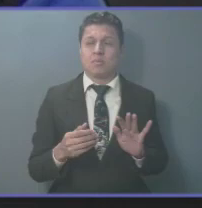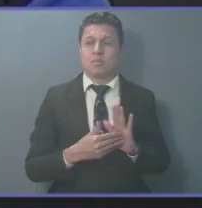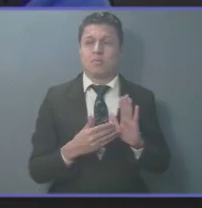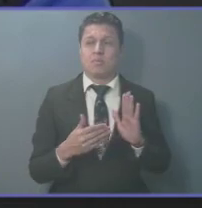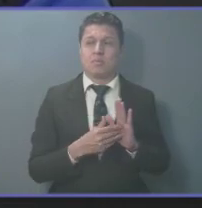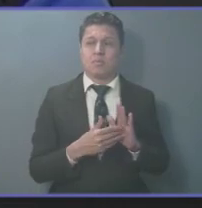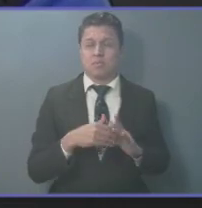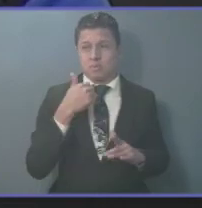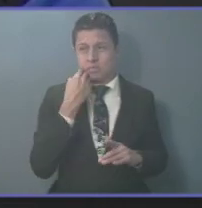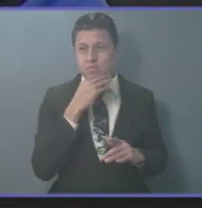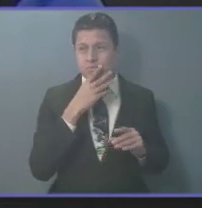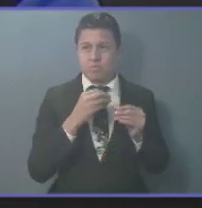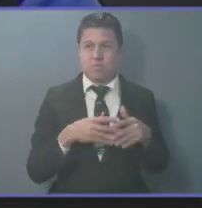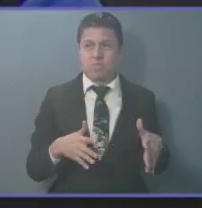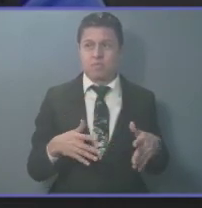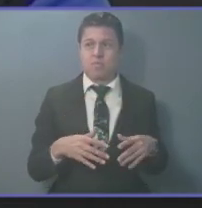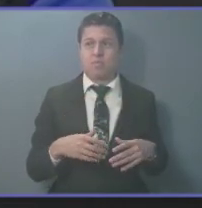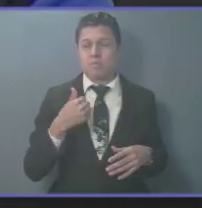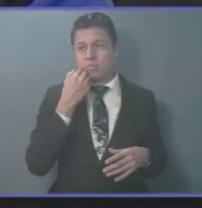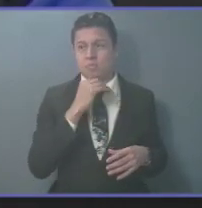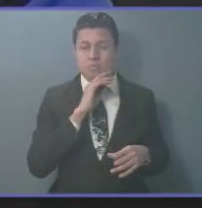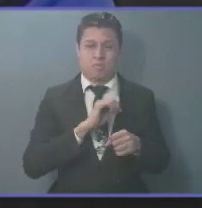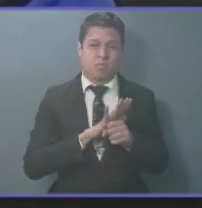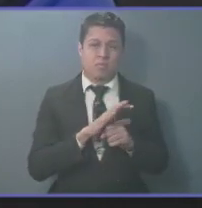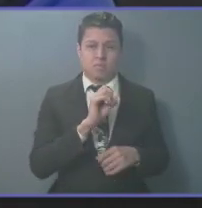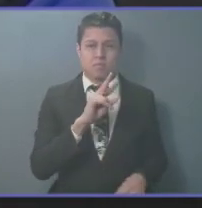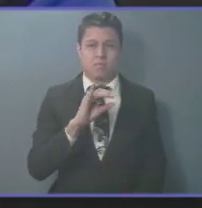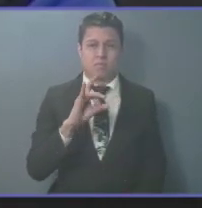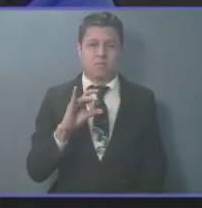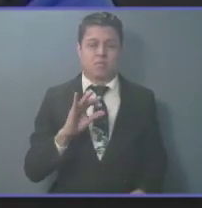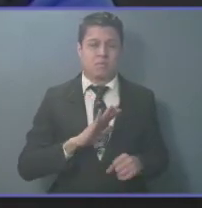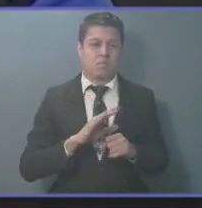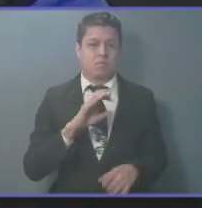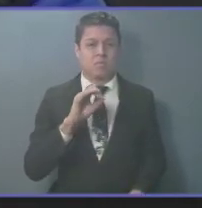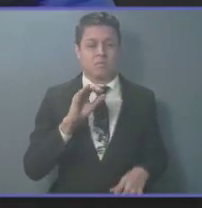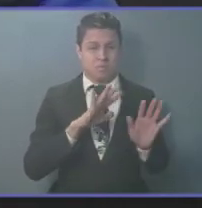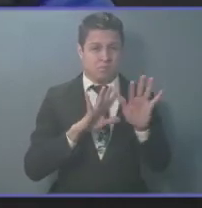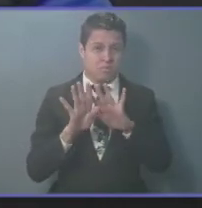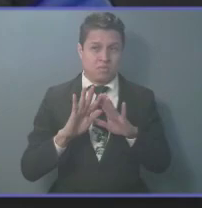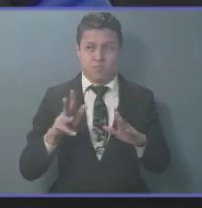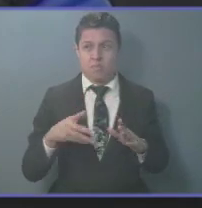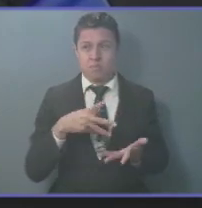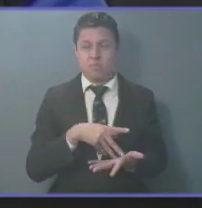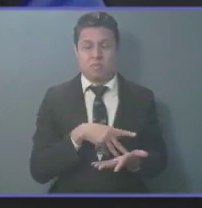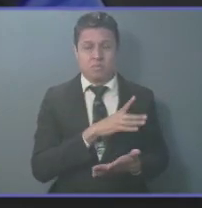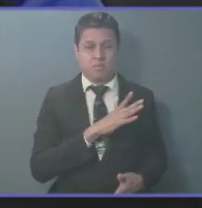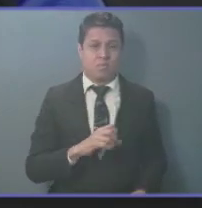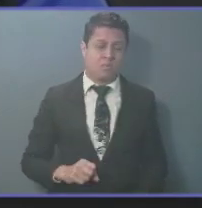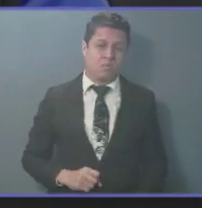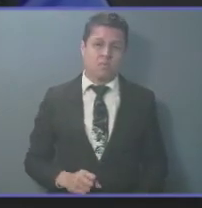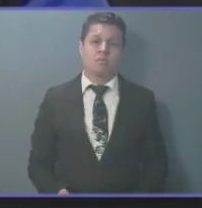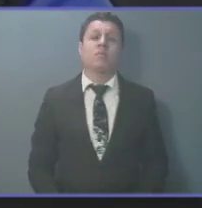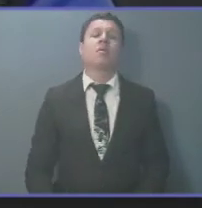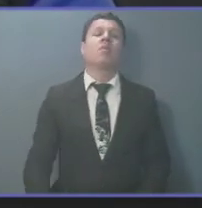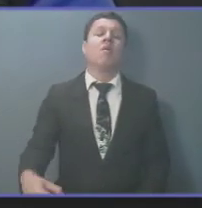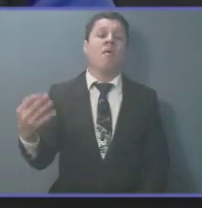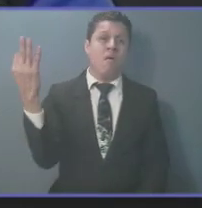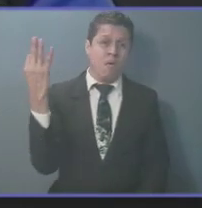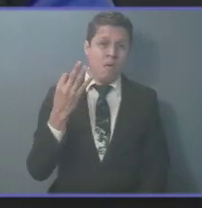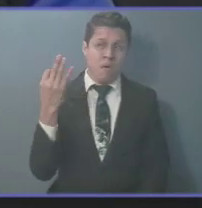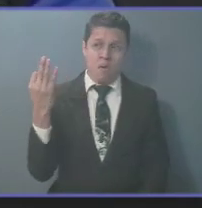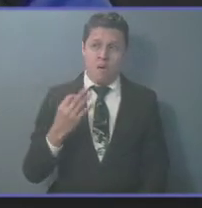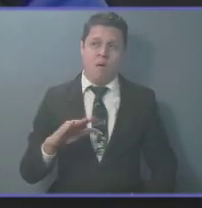y evitar la propagación del COVID. De modo que establece que toda la población deberá mantenerse